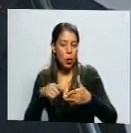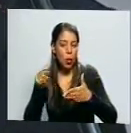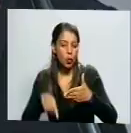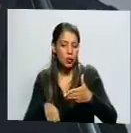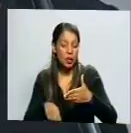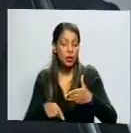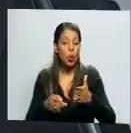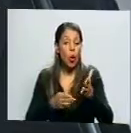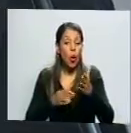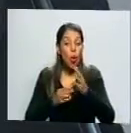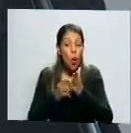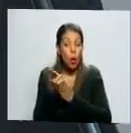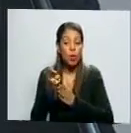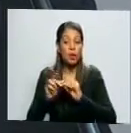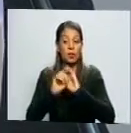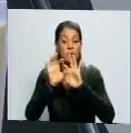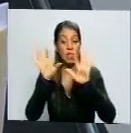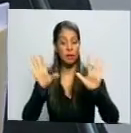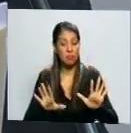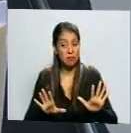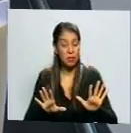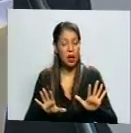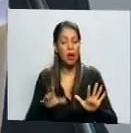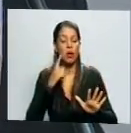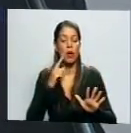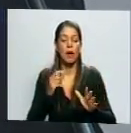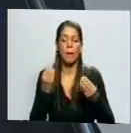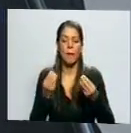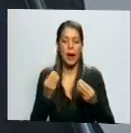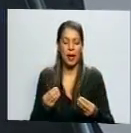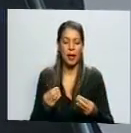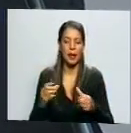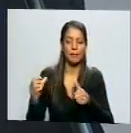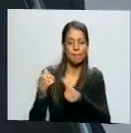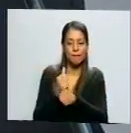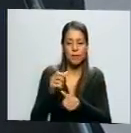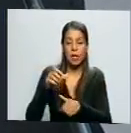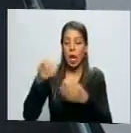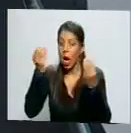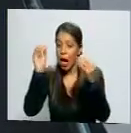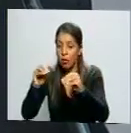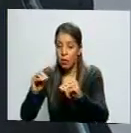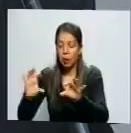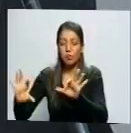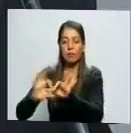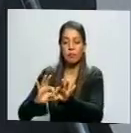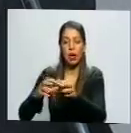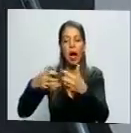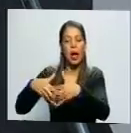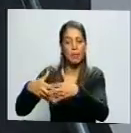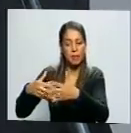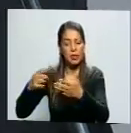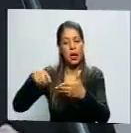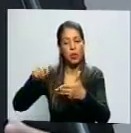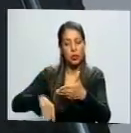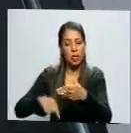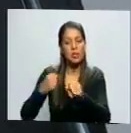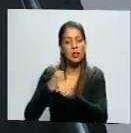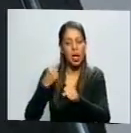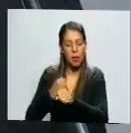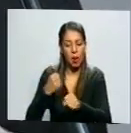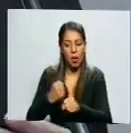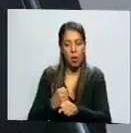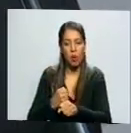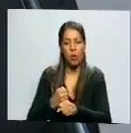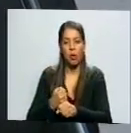mecanismos transparentes para lograr la eficiencia en la selección del contratista que llevará a cabo la de